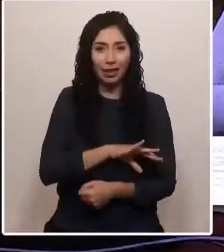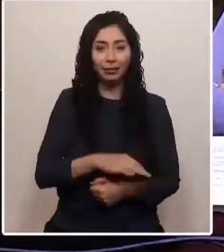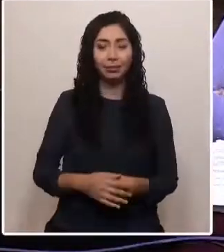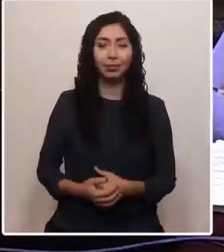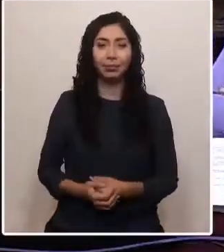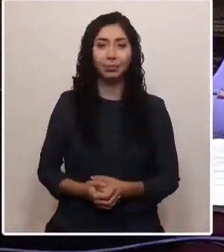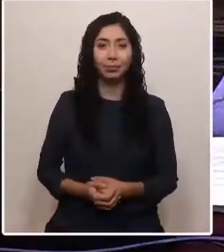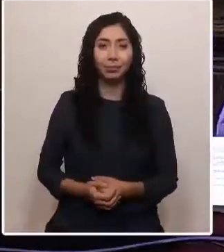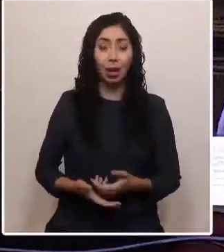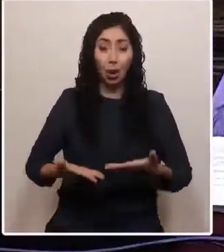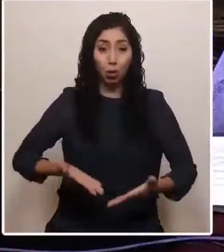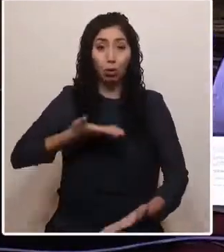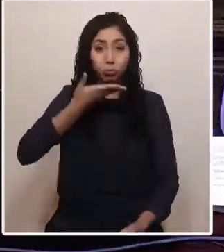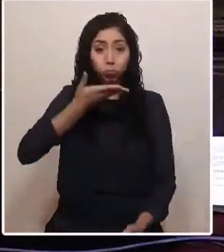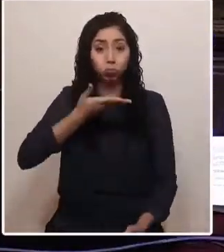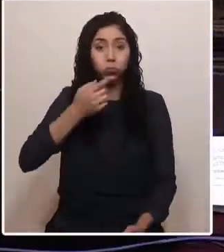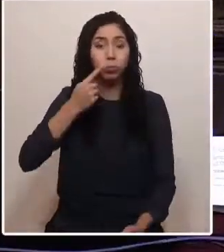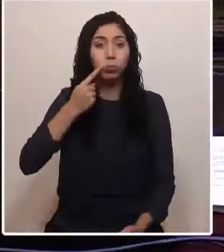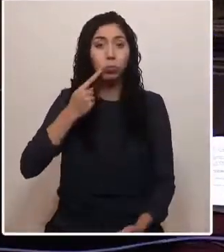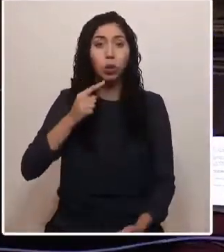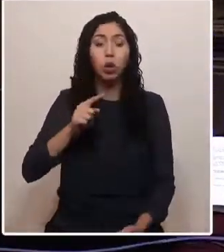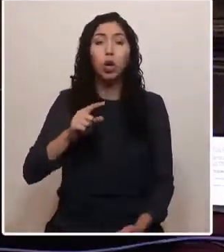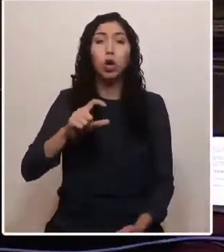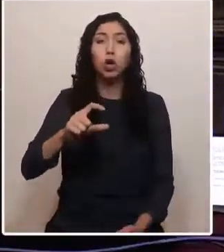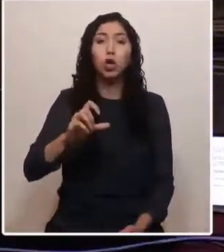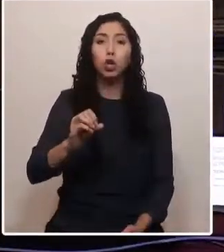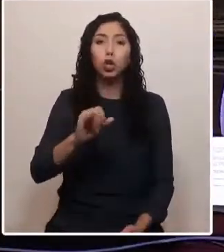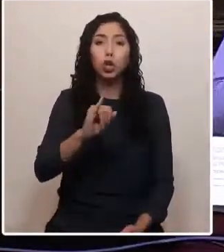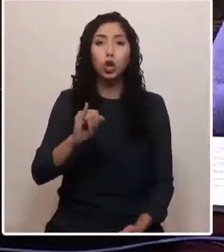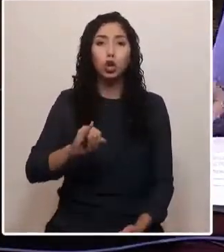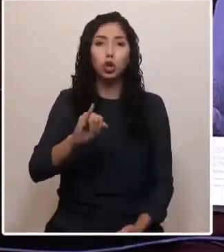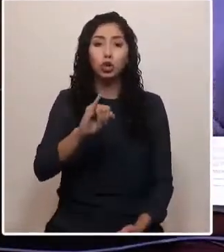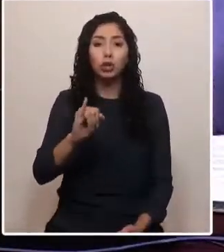Tiene la palabra el convencional Ruggiero Cozzi.